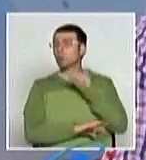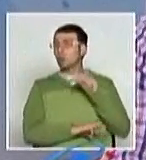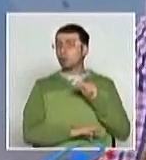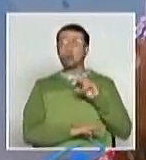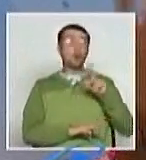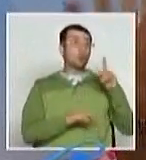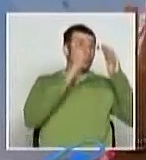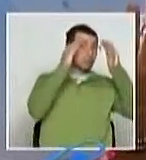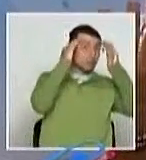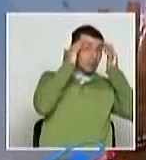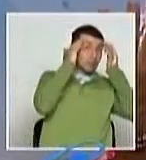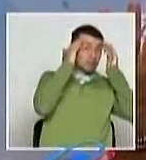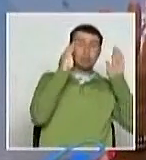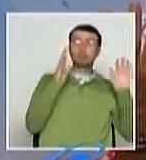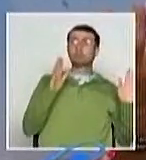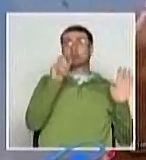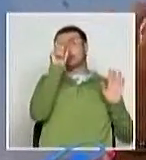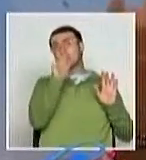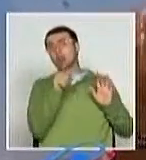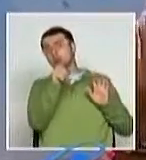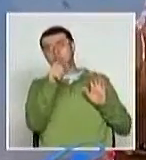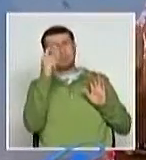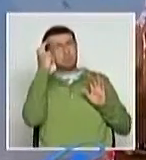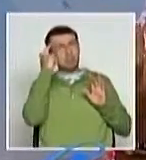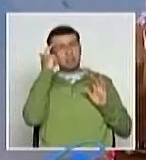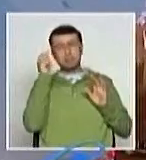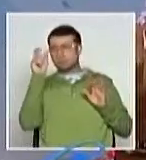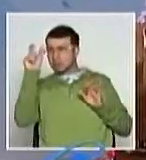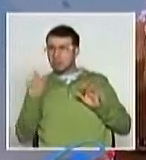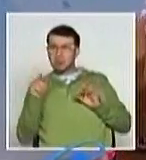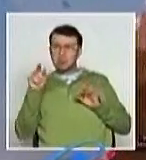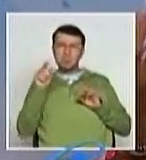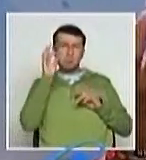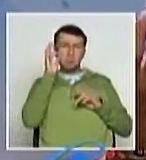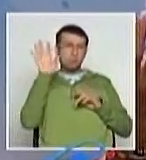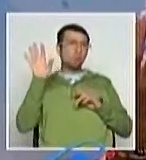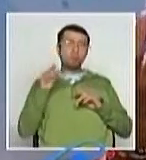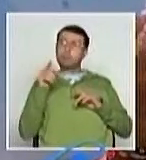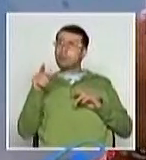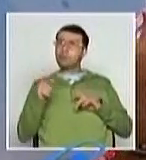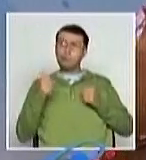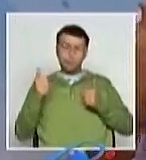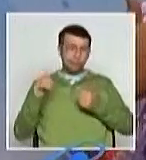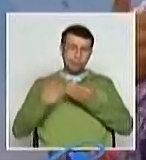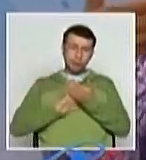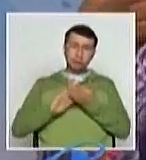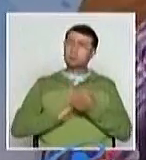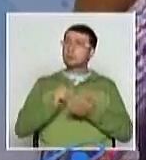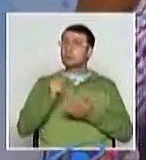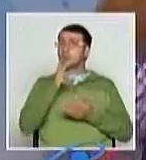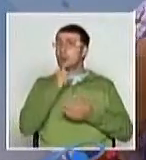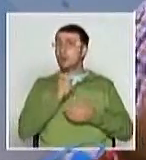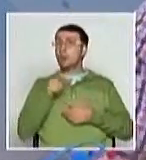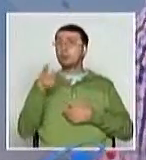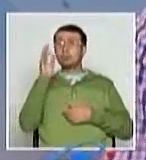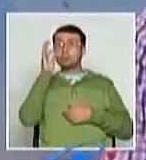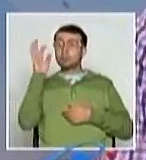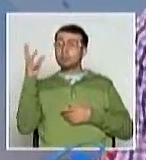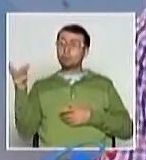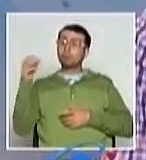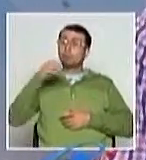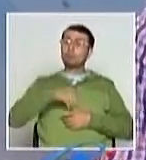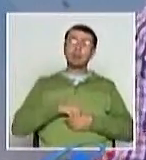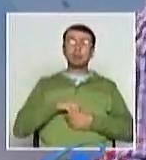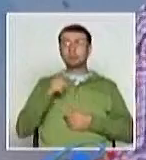psiquiatra si es que el médico está pensando que la persona no se está aliviando porque tenga un componente